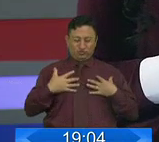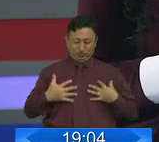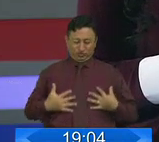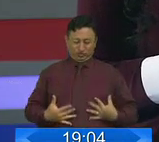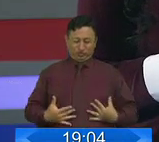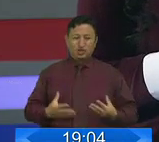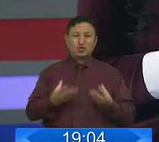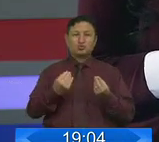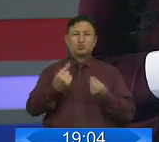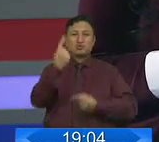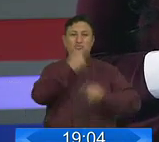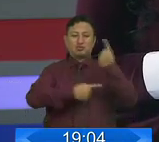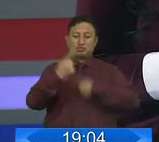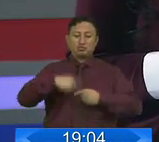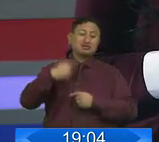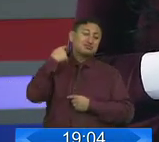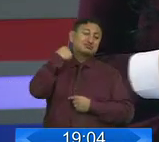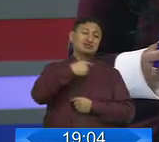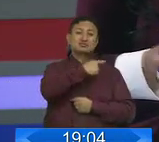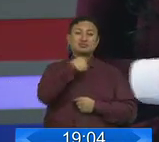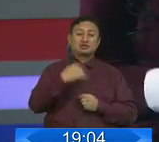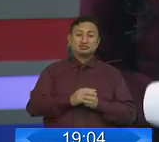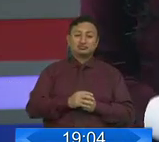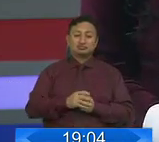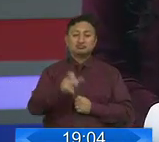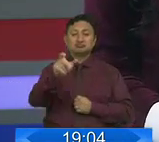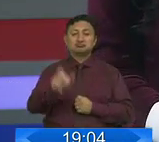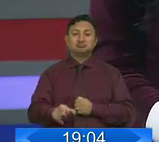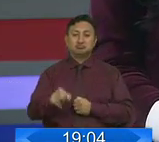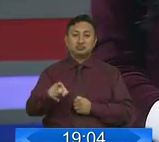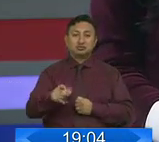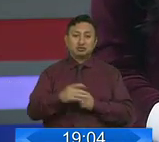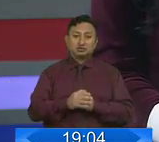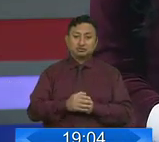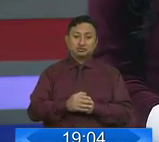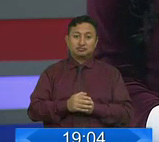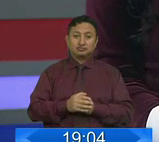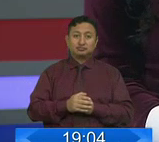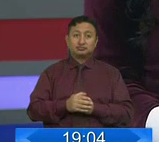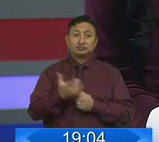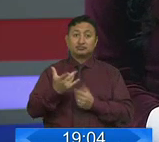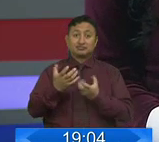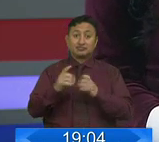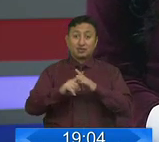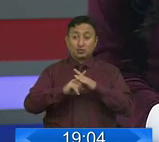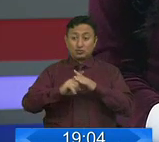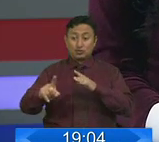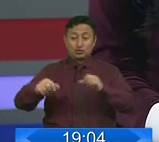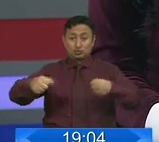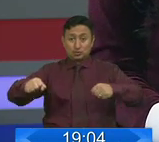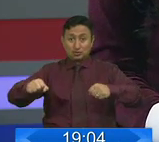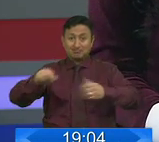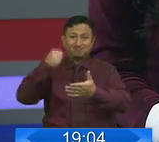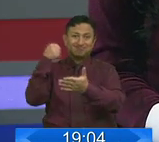cortes de arma blanca en el cuello. El acusado de este caso de femicidio se accidentó cuando huía en una tricimoto.